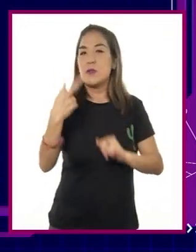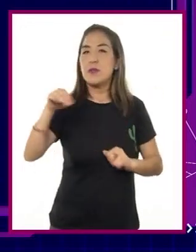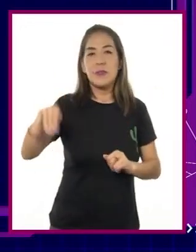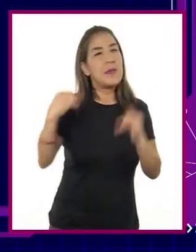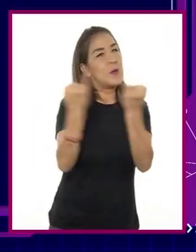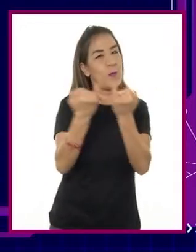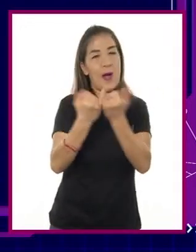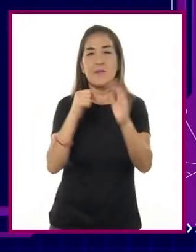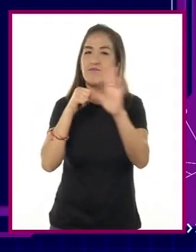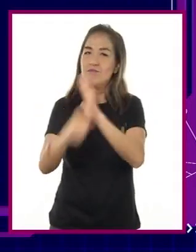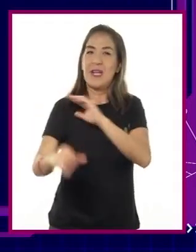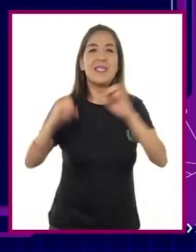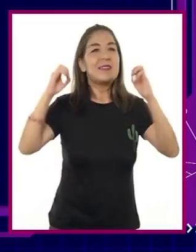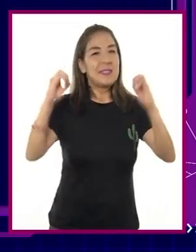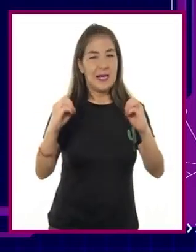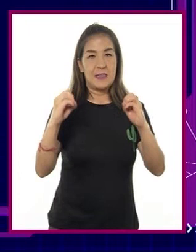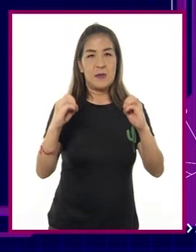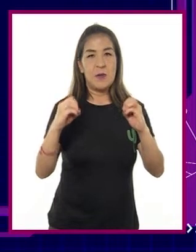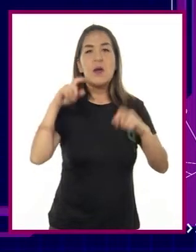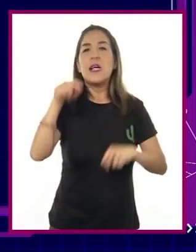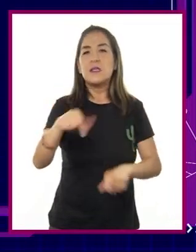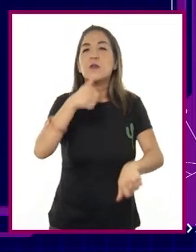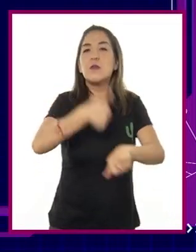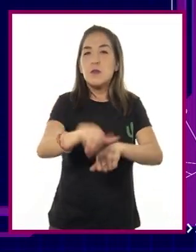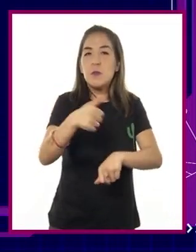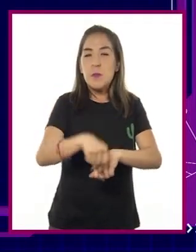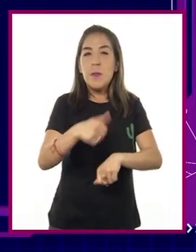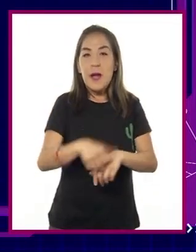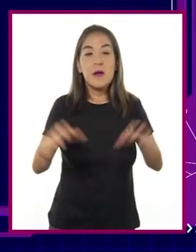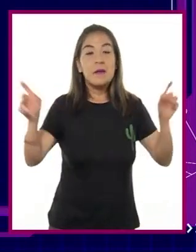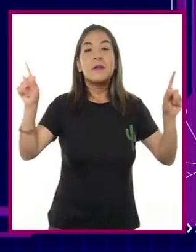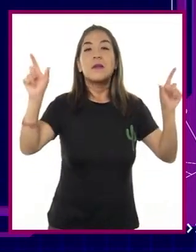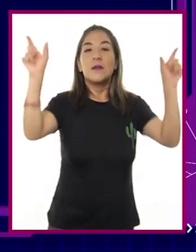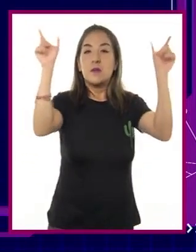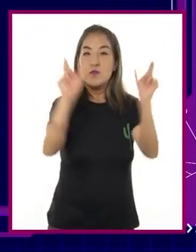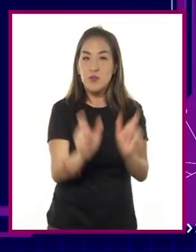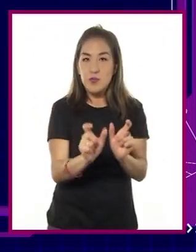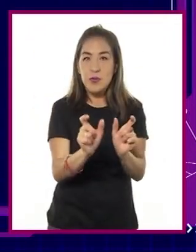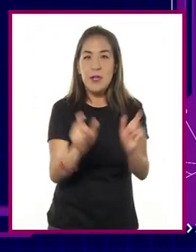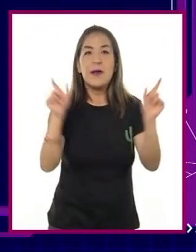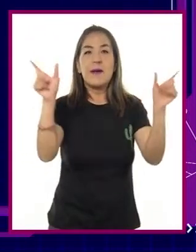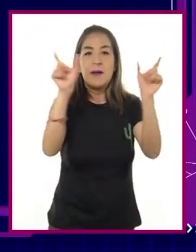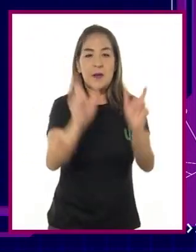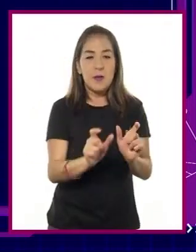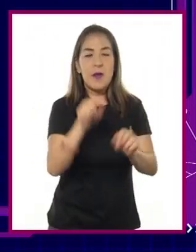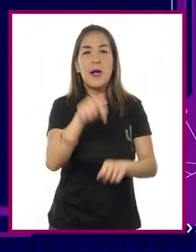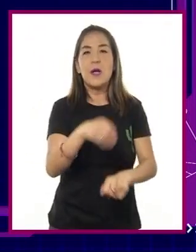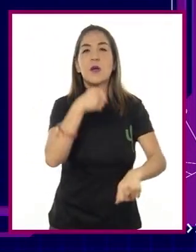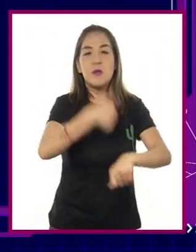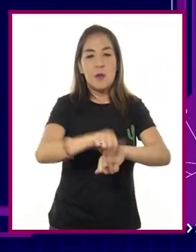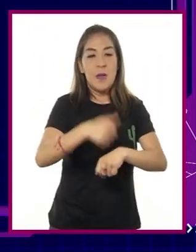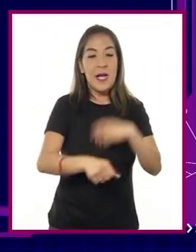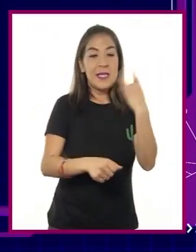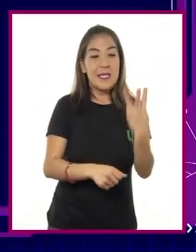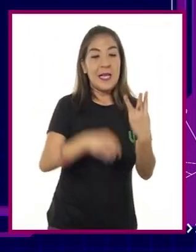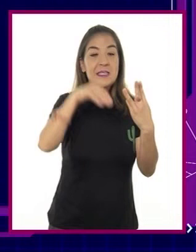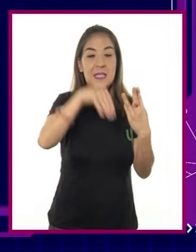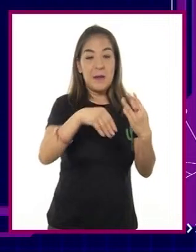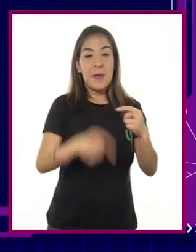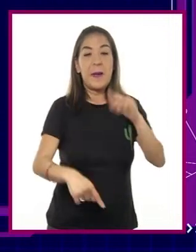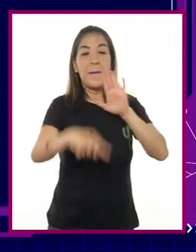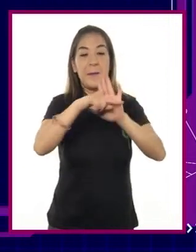es 0. Así, eliminamos esos términos del lado correspondiente y nos queda la ecuación 3m